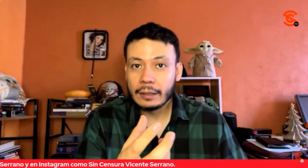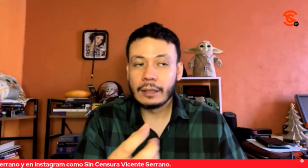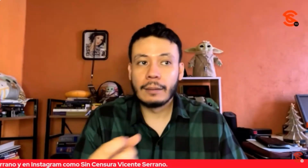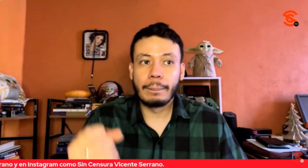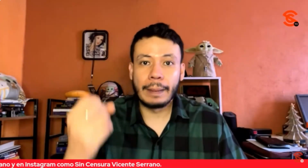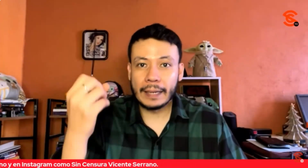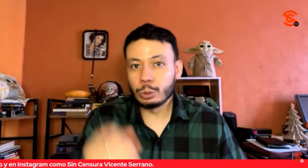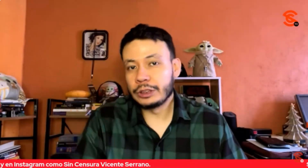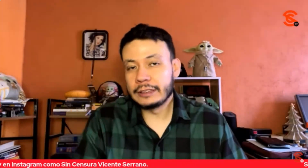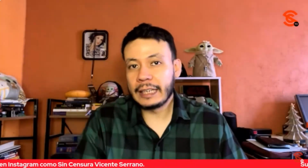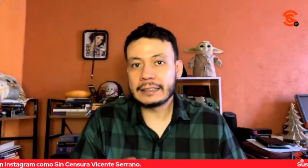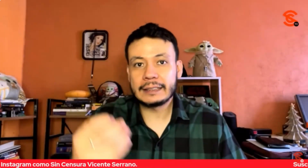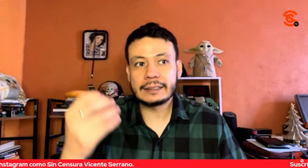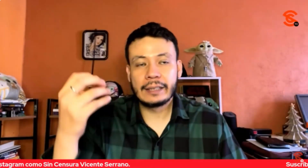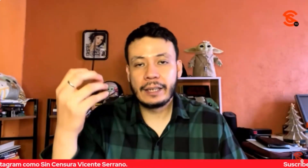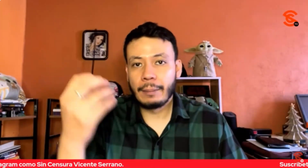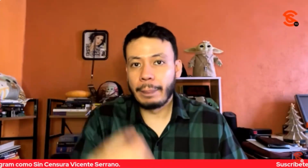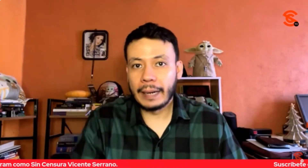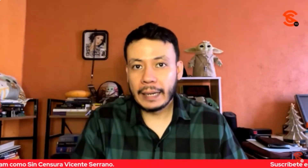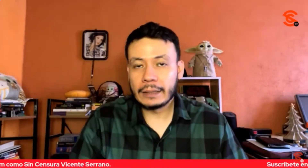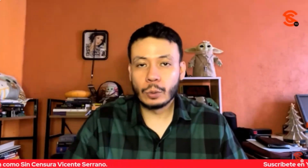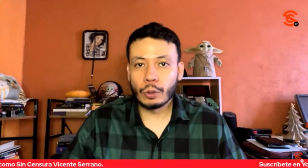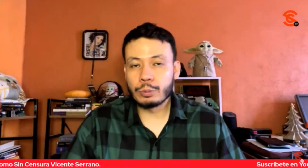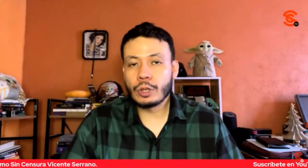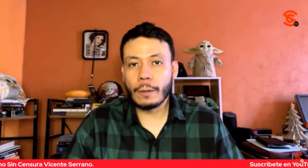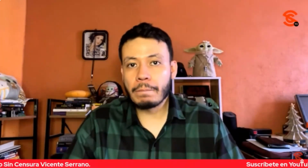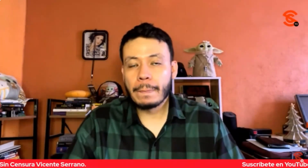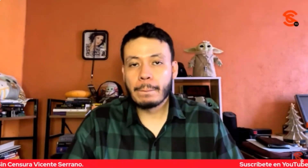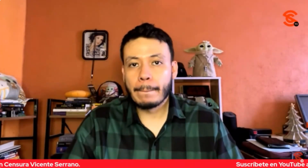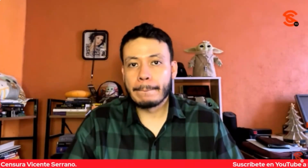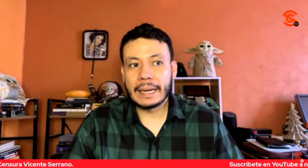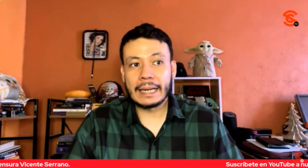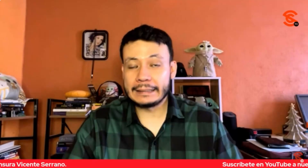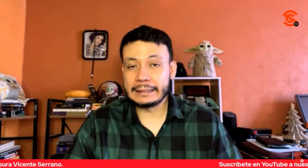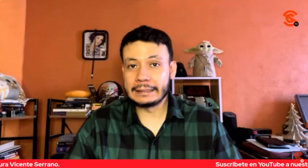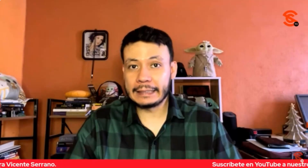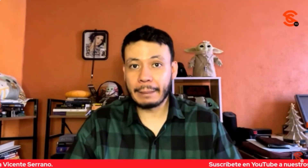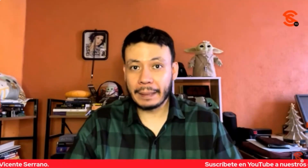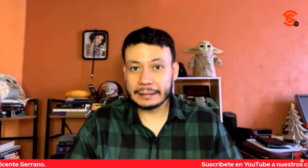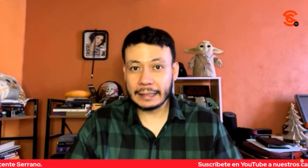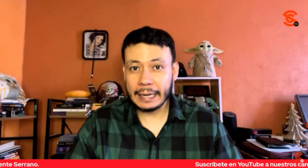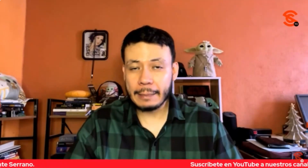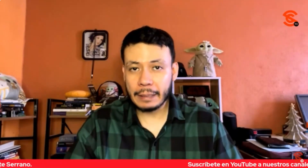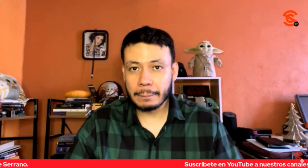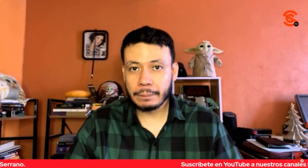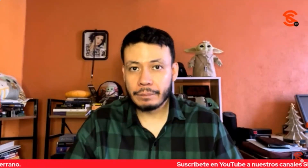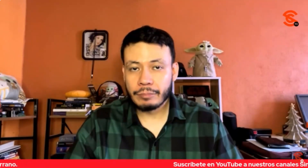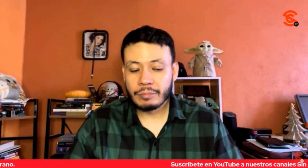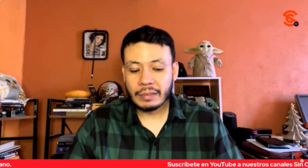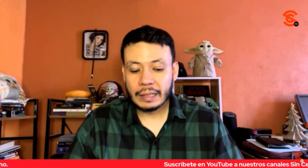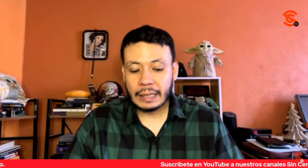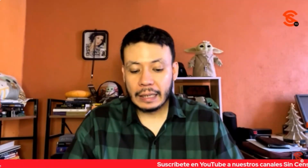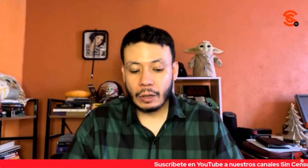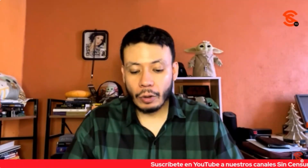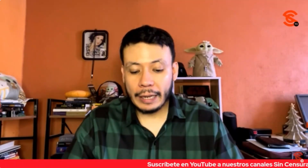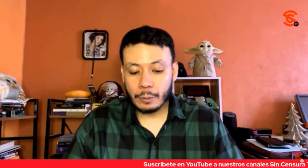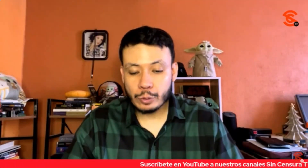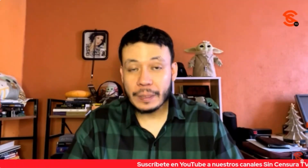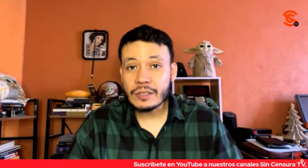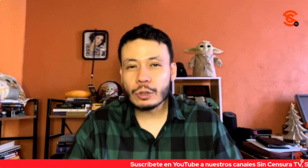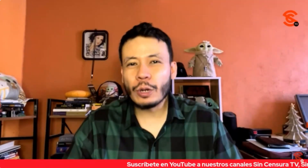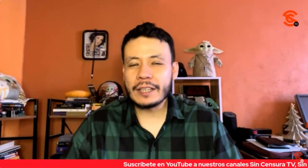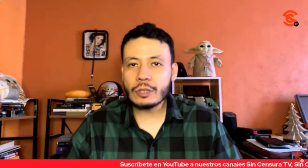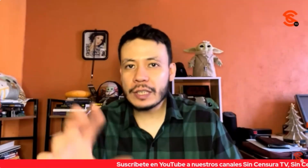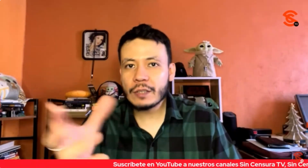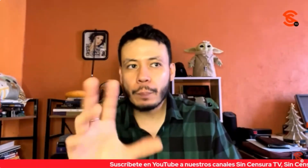amenaza para tus intereses, para tu corrupción, para ese sistema, para ese régimen. Lo que